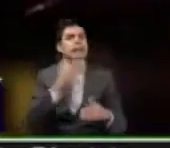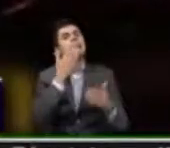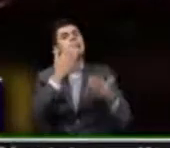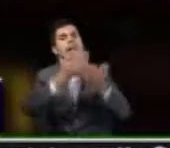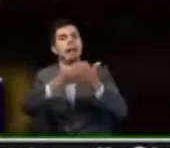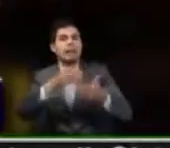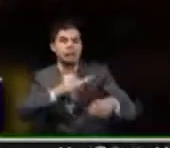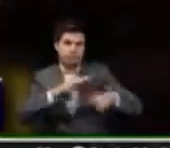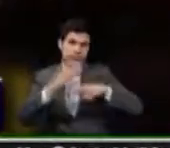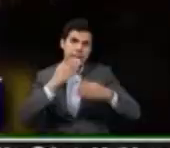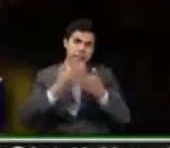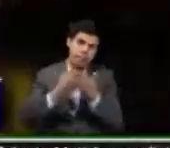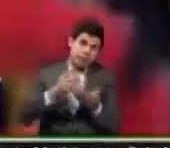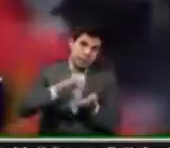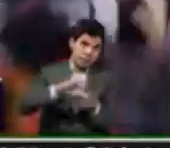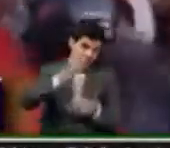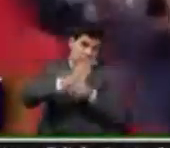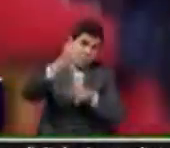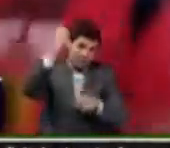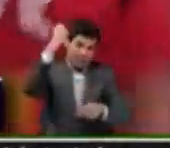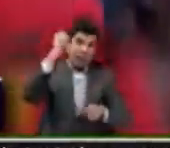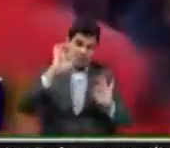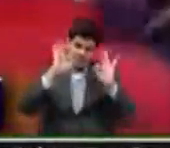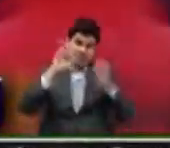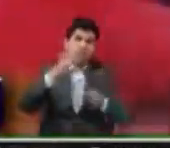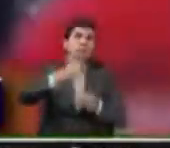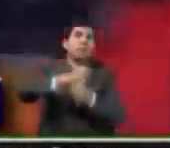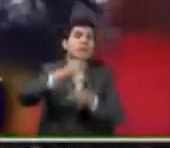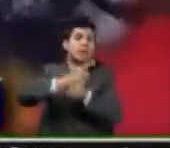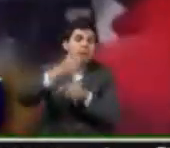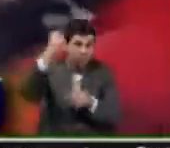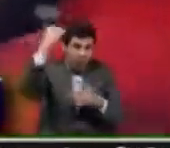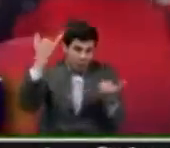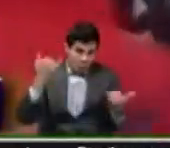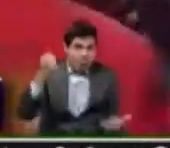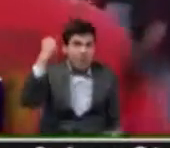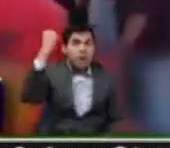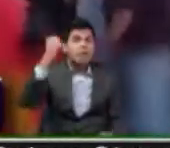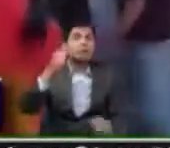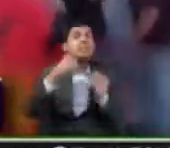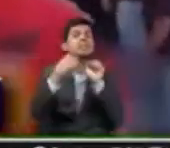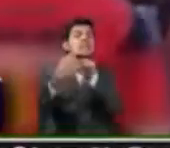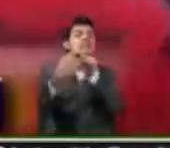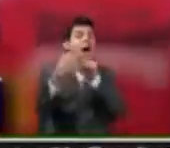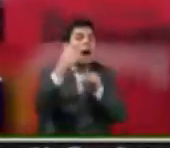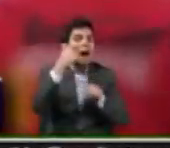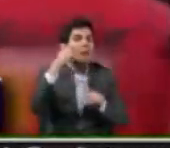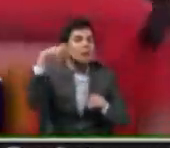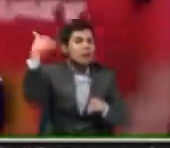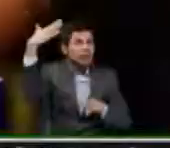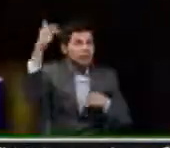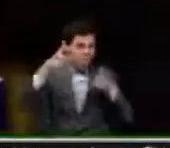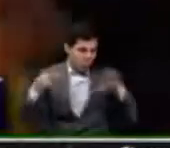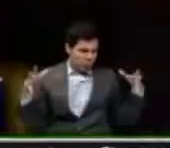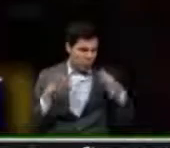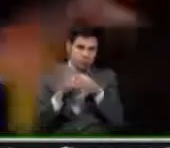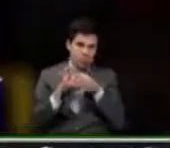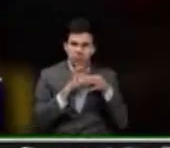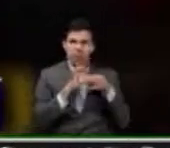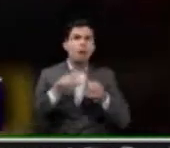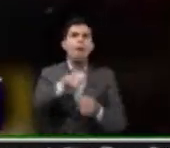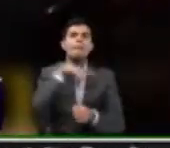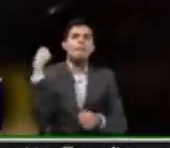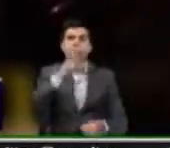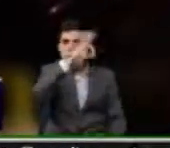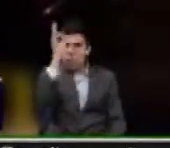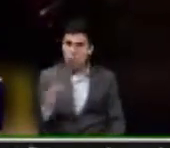gracias, que ganó la pelea. Que ganó la pelea hoy, pero no ha ganado la guerra. Porque el pueblo unido jamás será